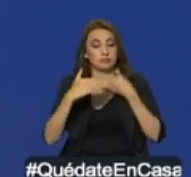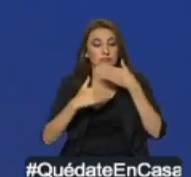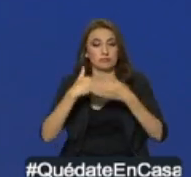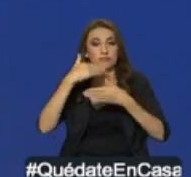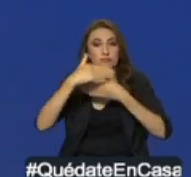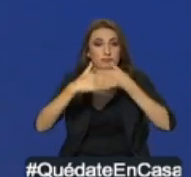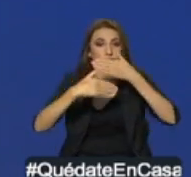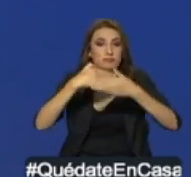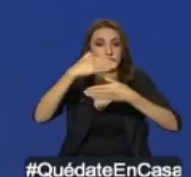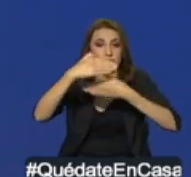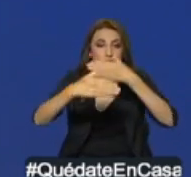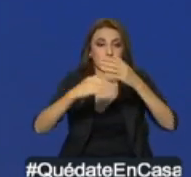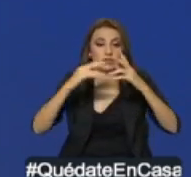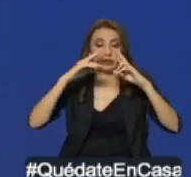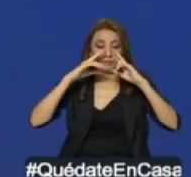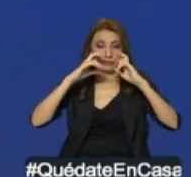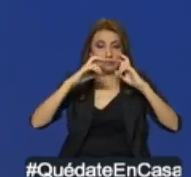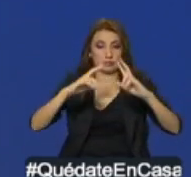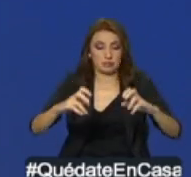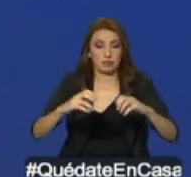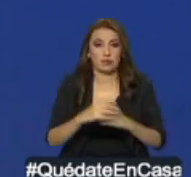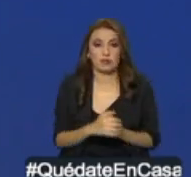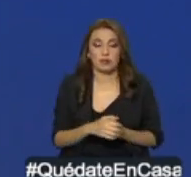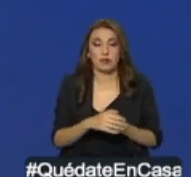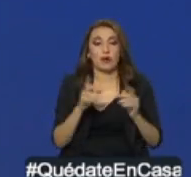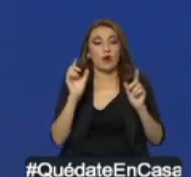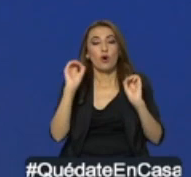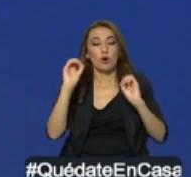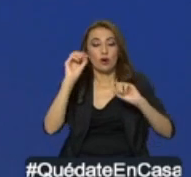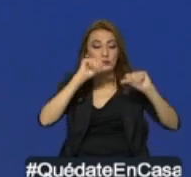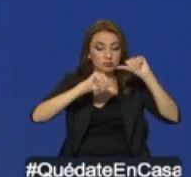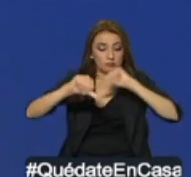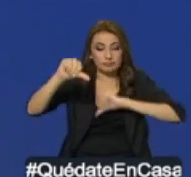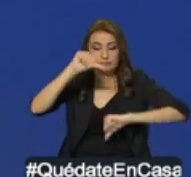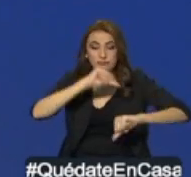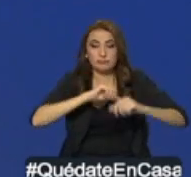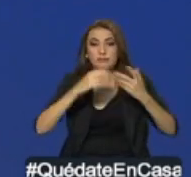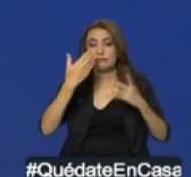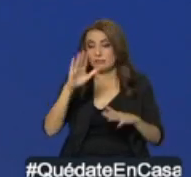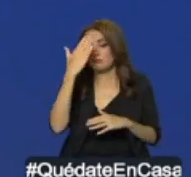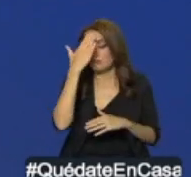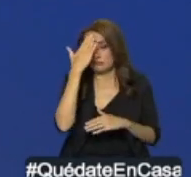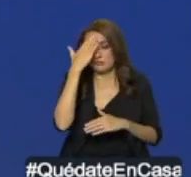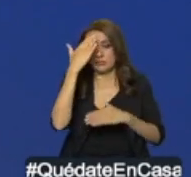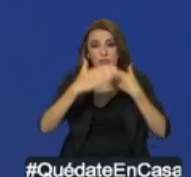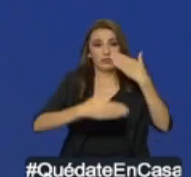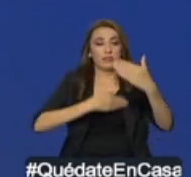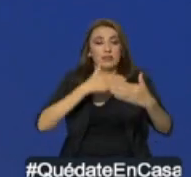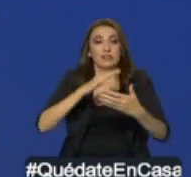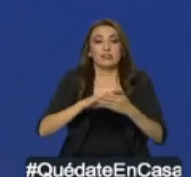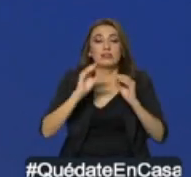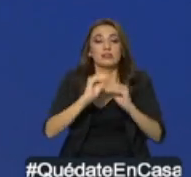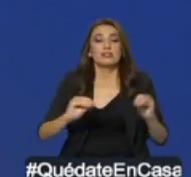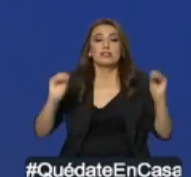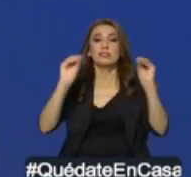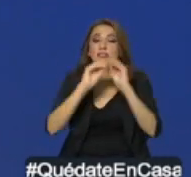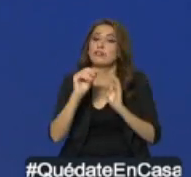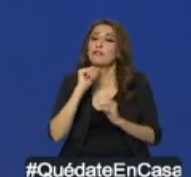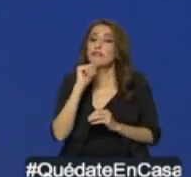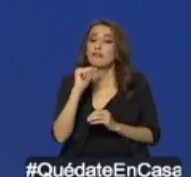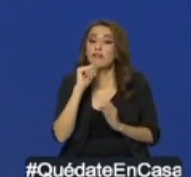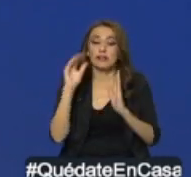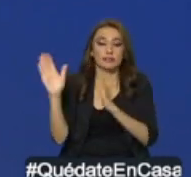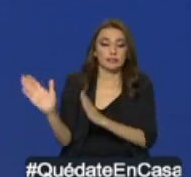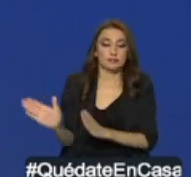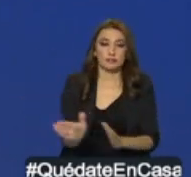mucho en las medidas de mitigación estamos conscientes que el camino por recorrer aún es largo y tiene varios obstáculos